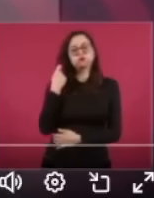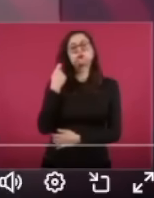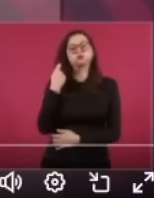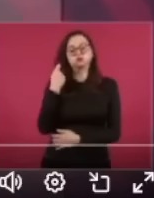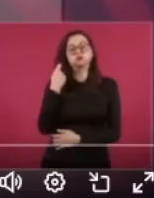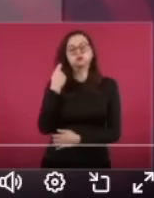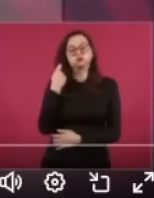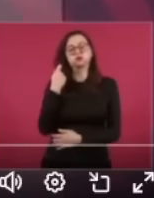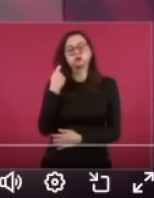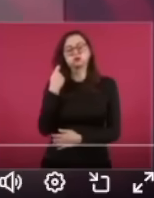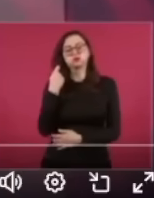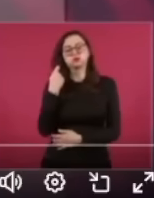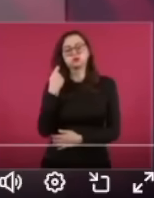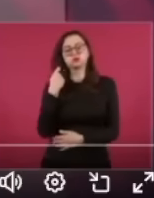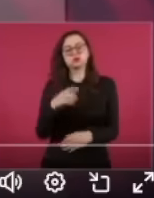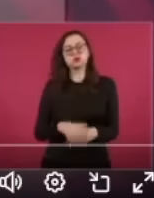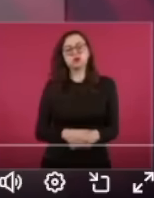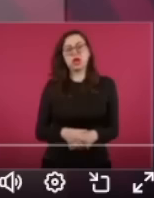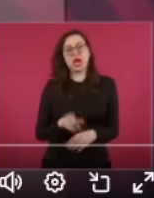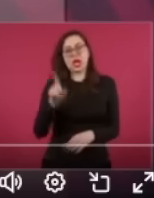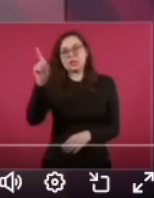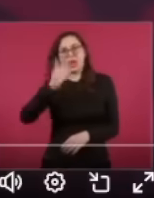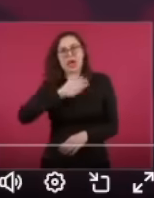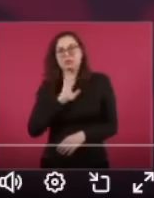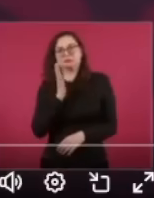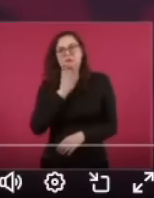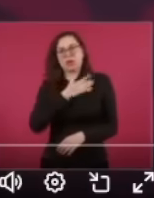me voy a ir a a